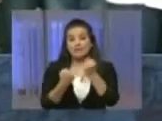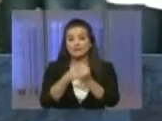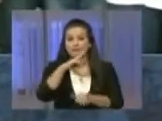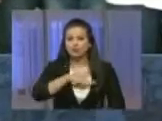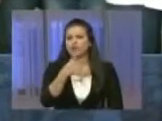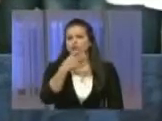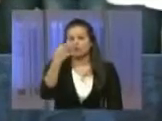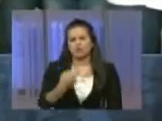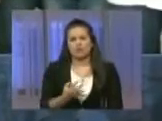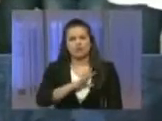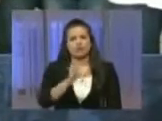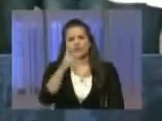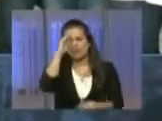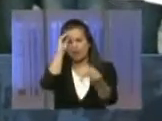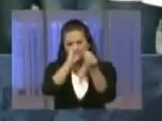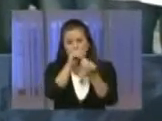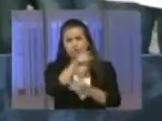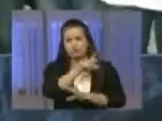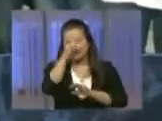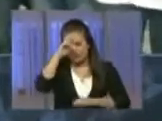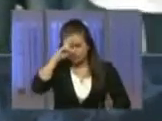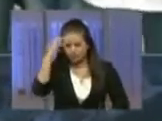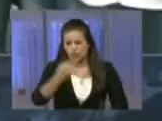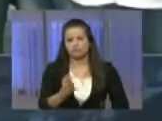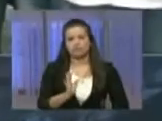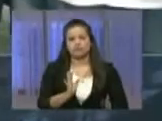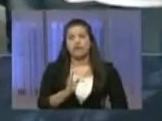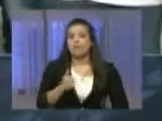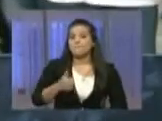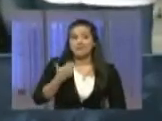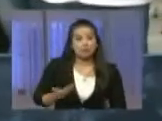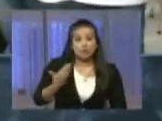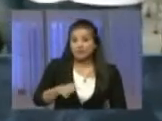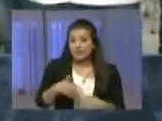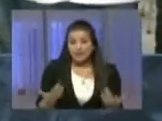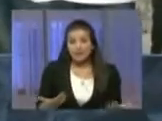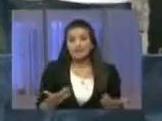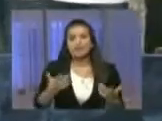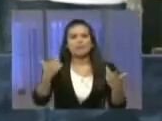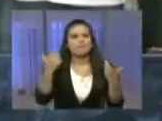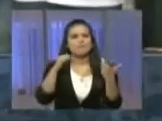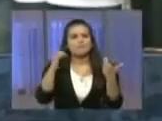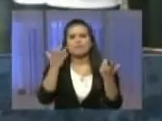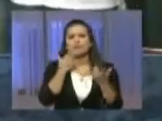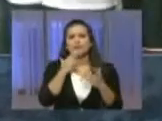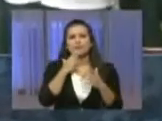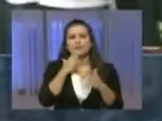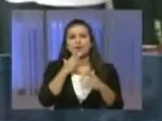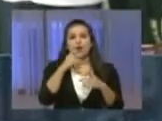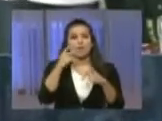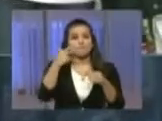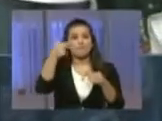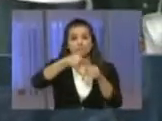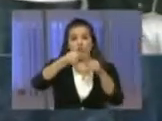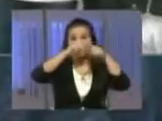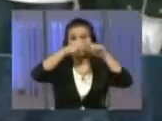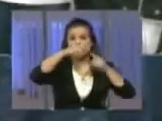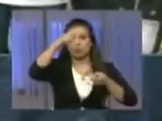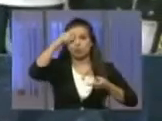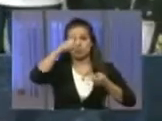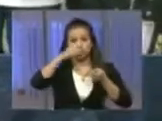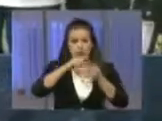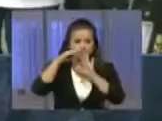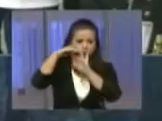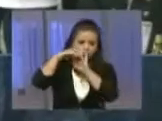perfectamente de acuerdo con usted y lo más importante de esto es que la crisis de bajar a $ el barril y perder